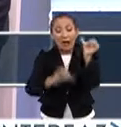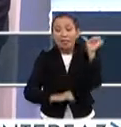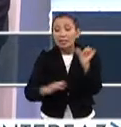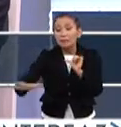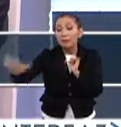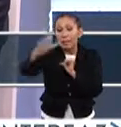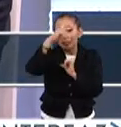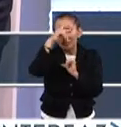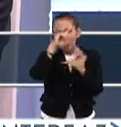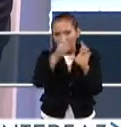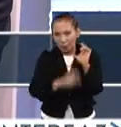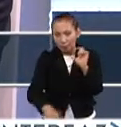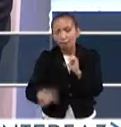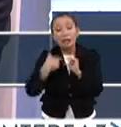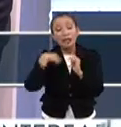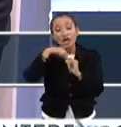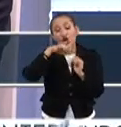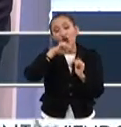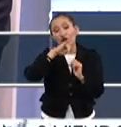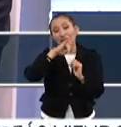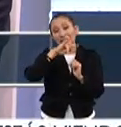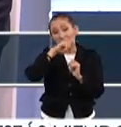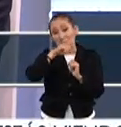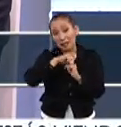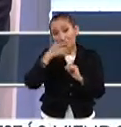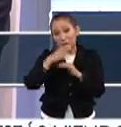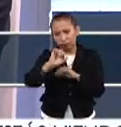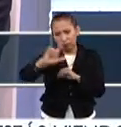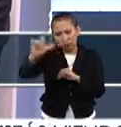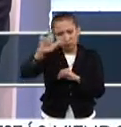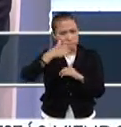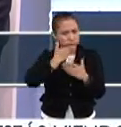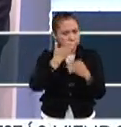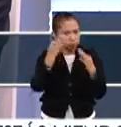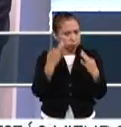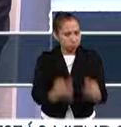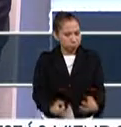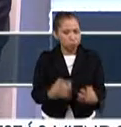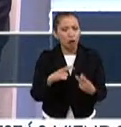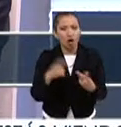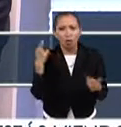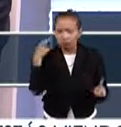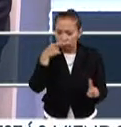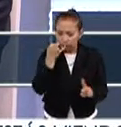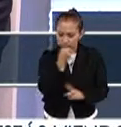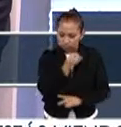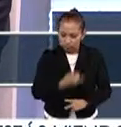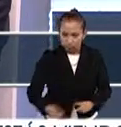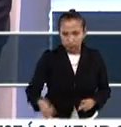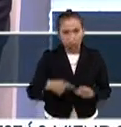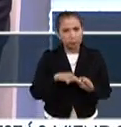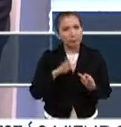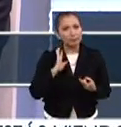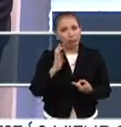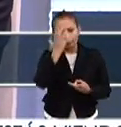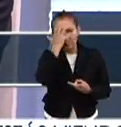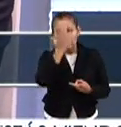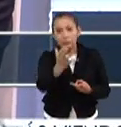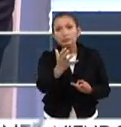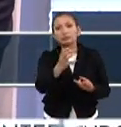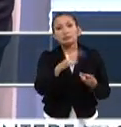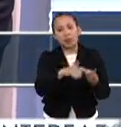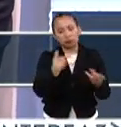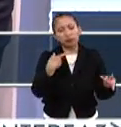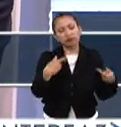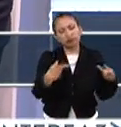actividad en el país. Entonces Notimex, pues con profesionalismo, con objetividad, con seriedad, pues